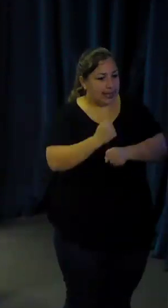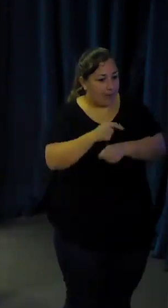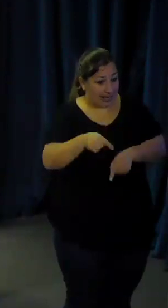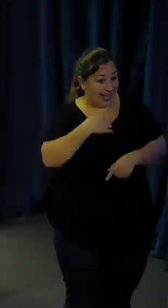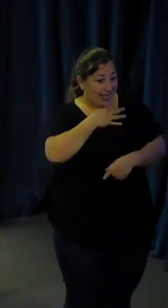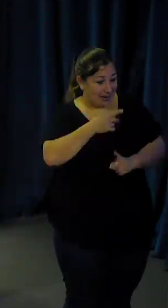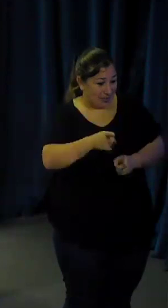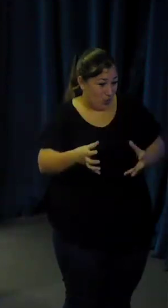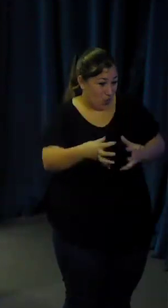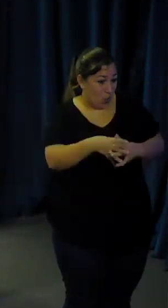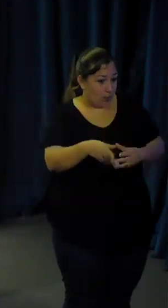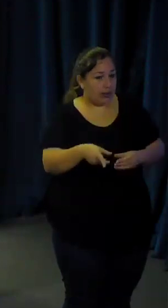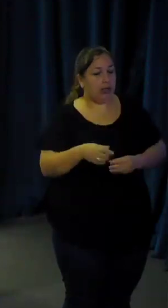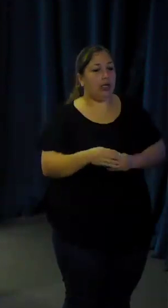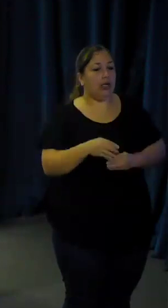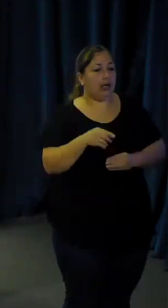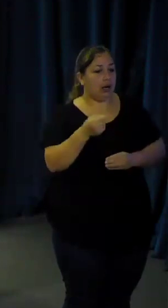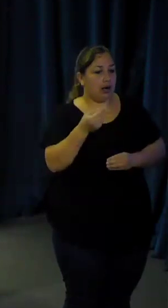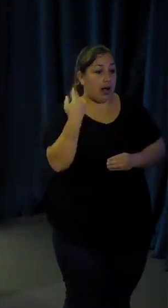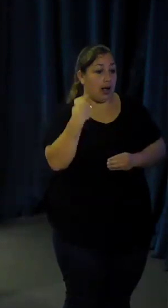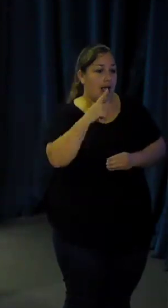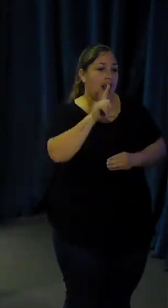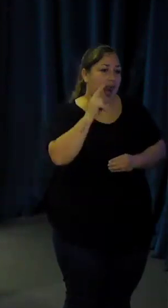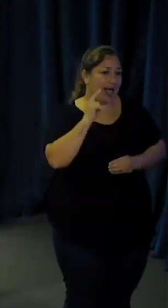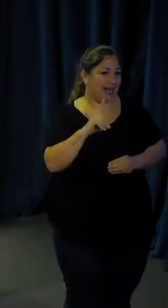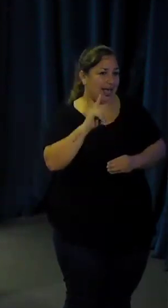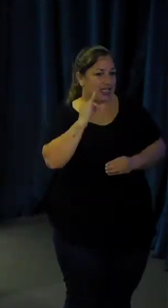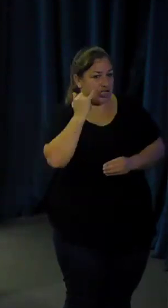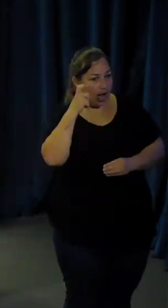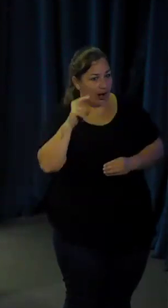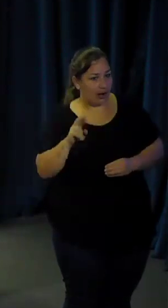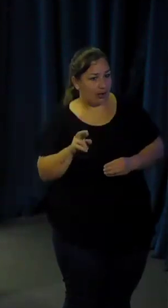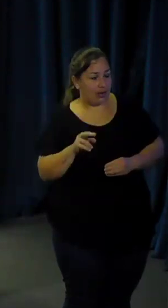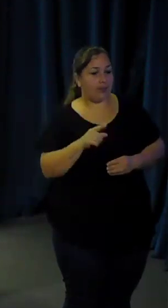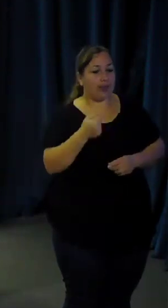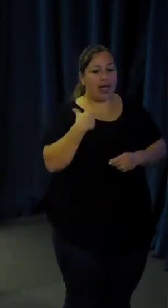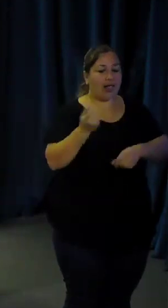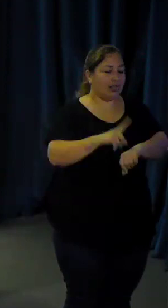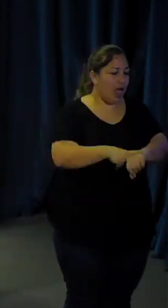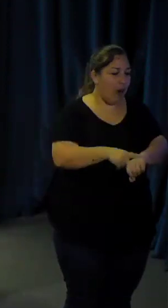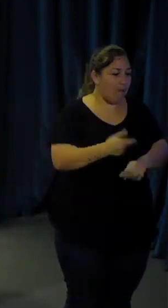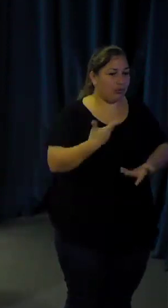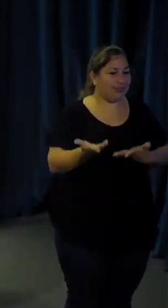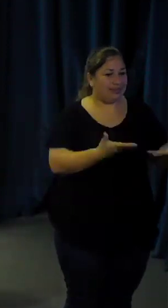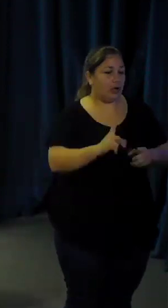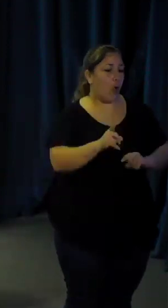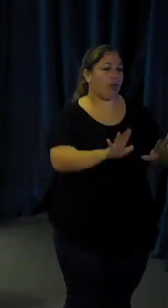cumbre, digamos, se hiciese en el LACAIGF, pero por cuestiones de tiempo y organización no se pudo